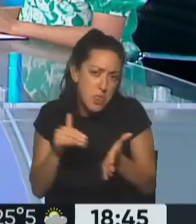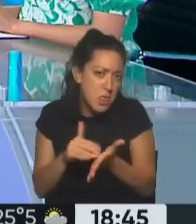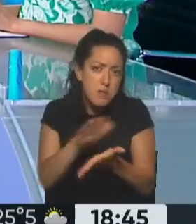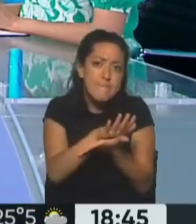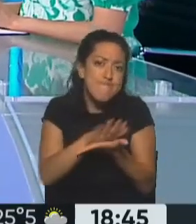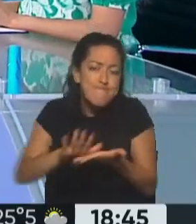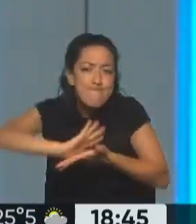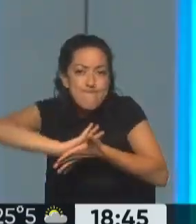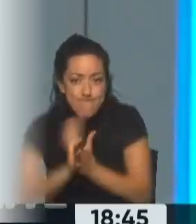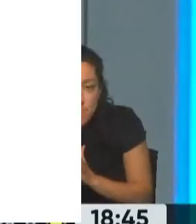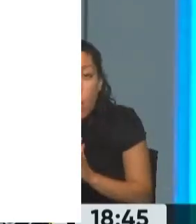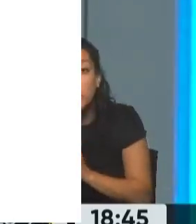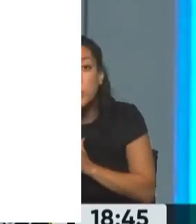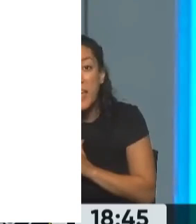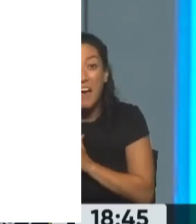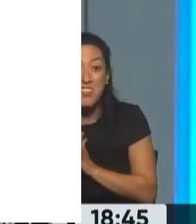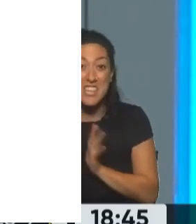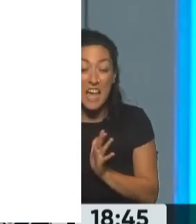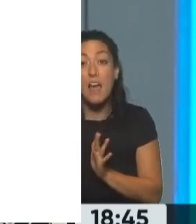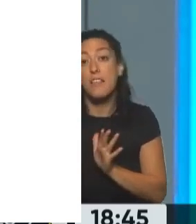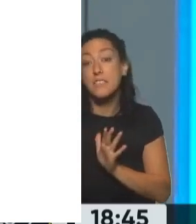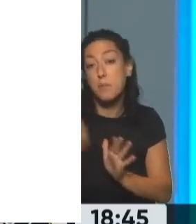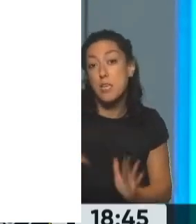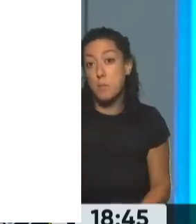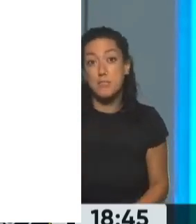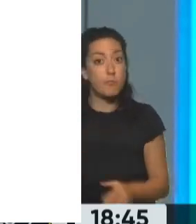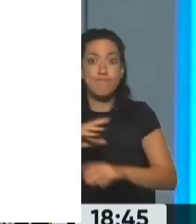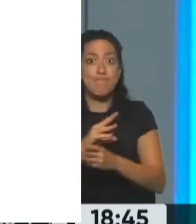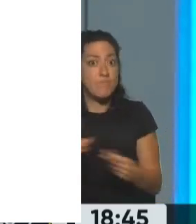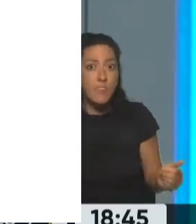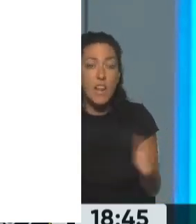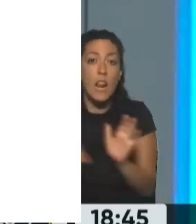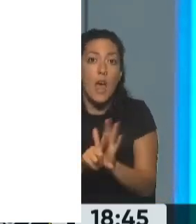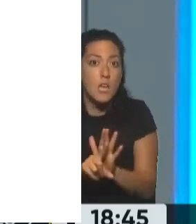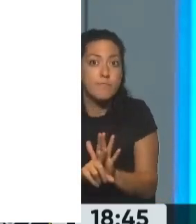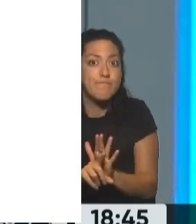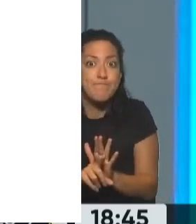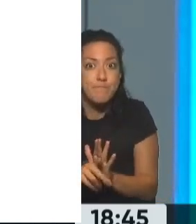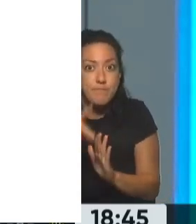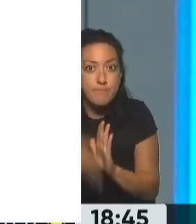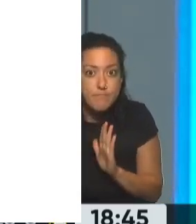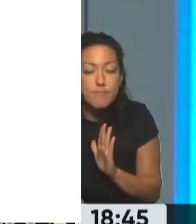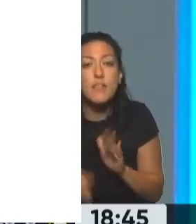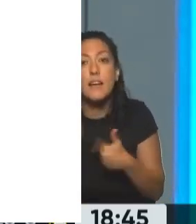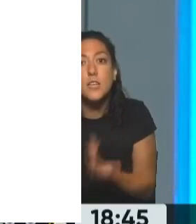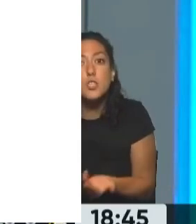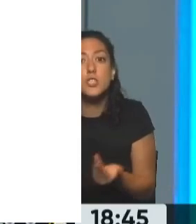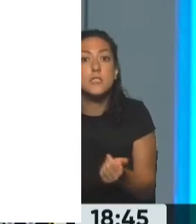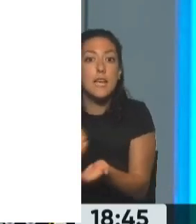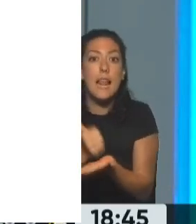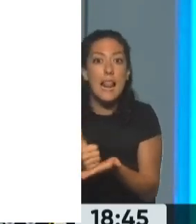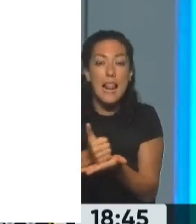Provincia? Tal como informó la entidad bancaria estatal de la provincia de Buenos Aires, en el Banco Provincia la actualización del trámite